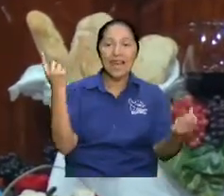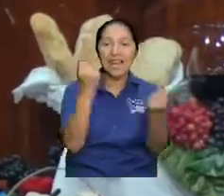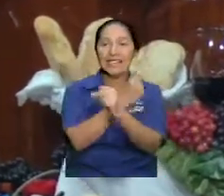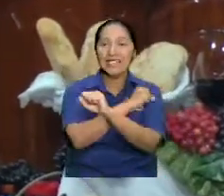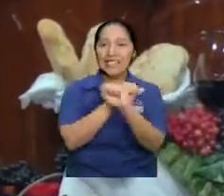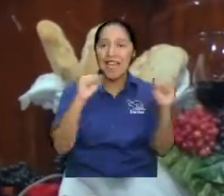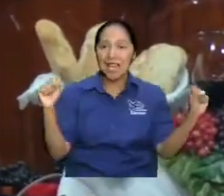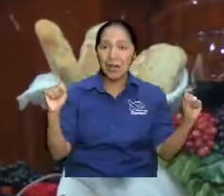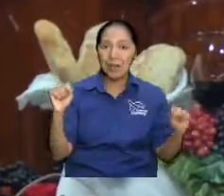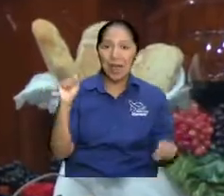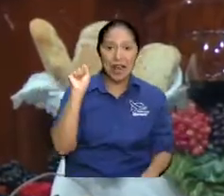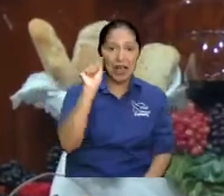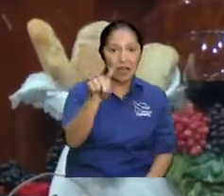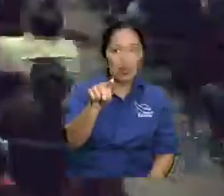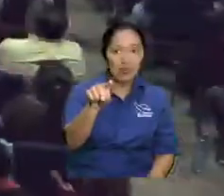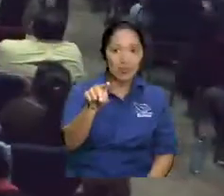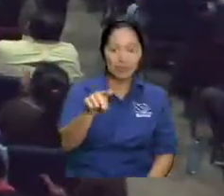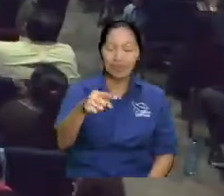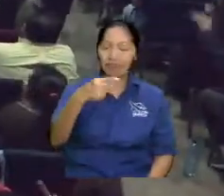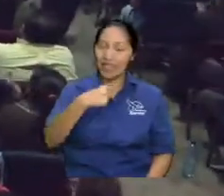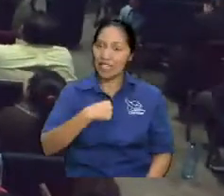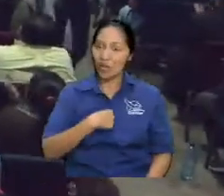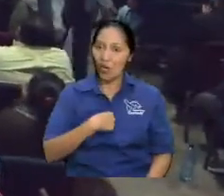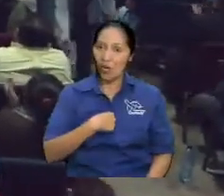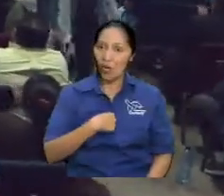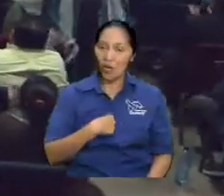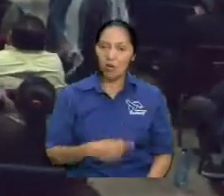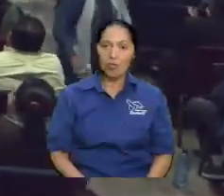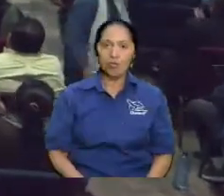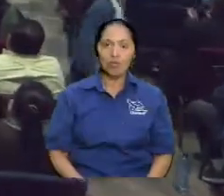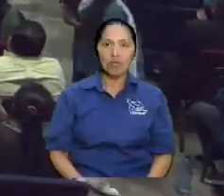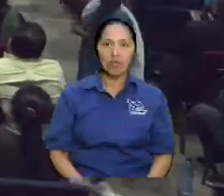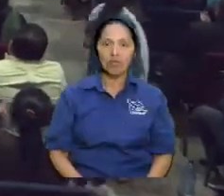¿cómo voy a segmentar? Bueno,